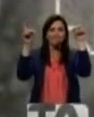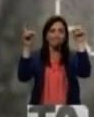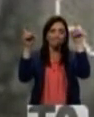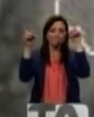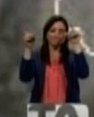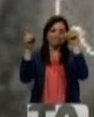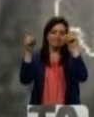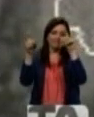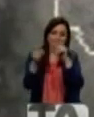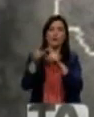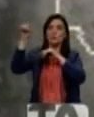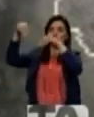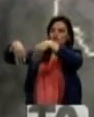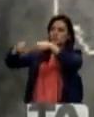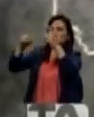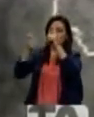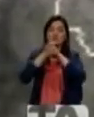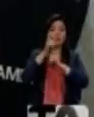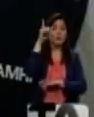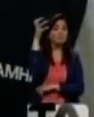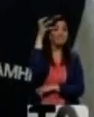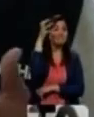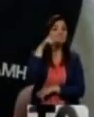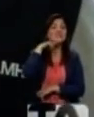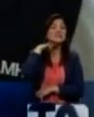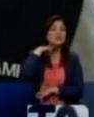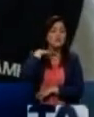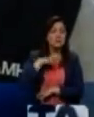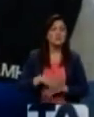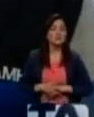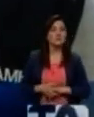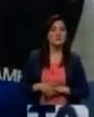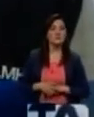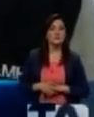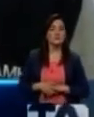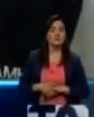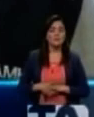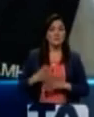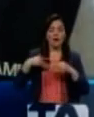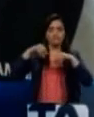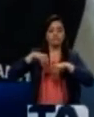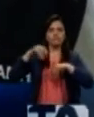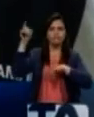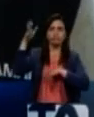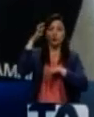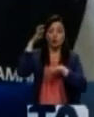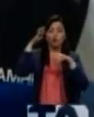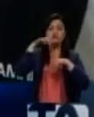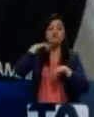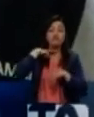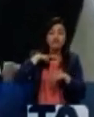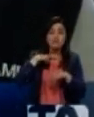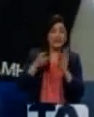de transición de época lluviosa a época seca. Aún así, cuando ya estemos bien acentuados en la época seca, esto no quiere decir que no va a